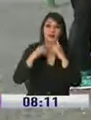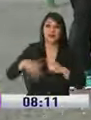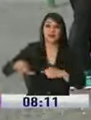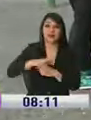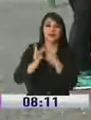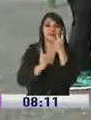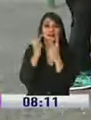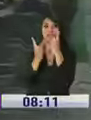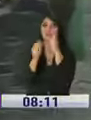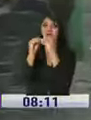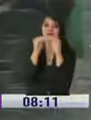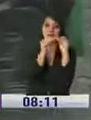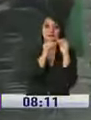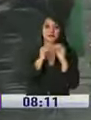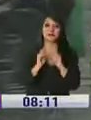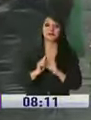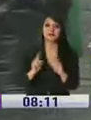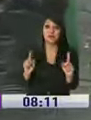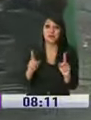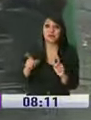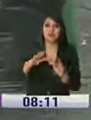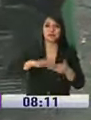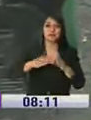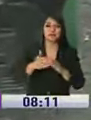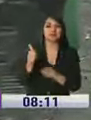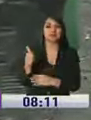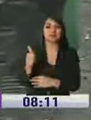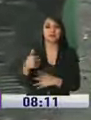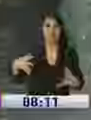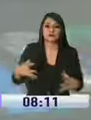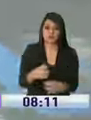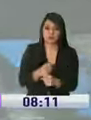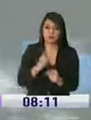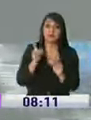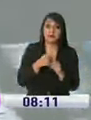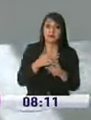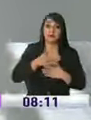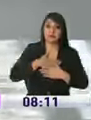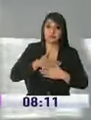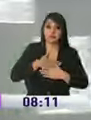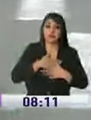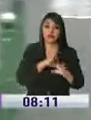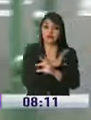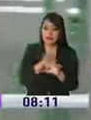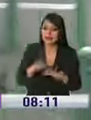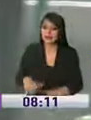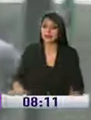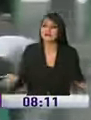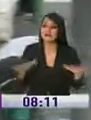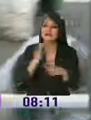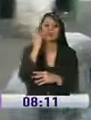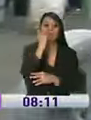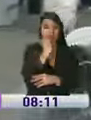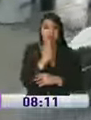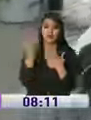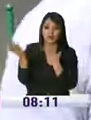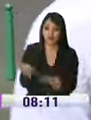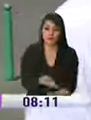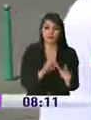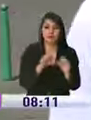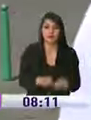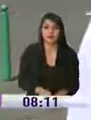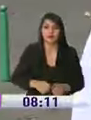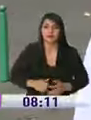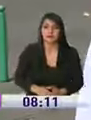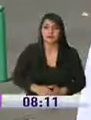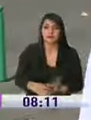incrementen pero para ello la comunidad está segura que primero es necesario contar con espacios limpios y atractivos sabemos